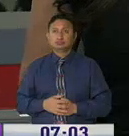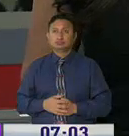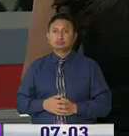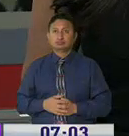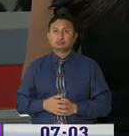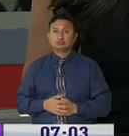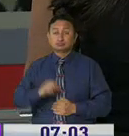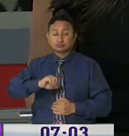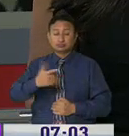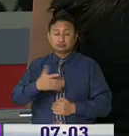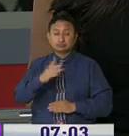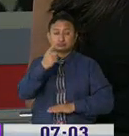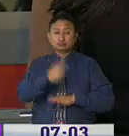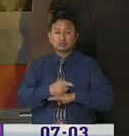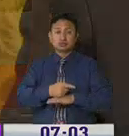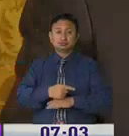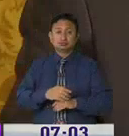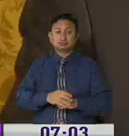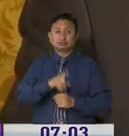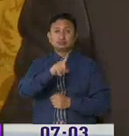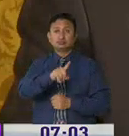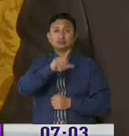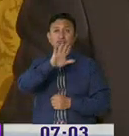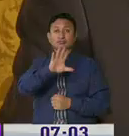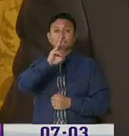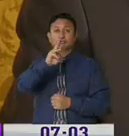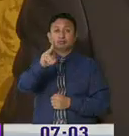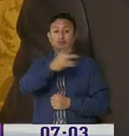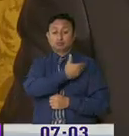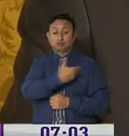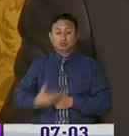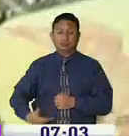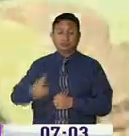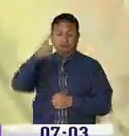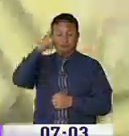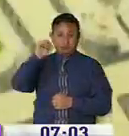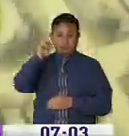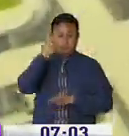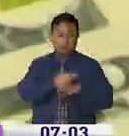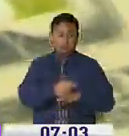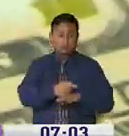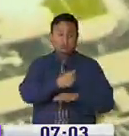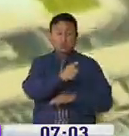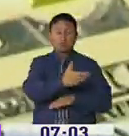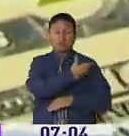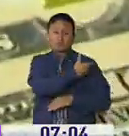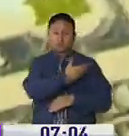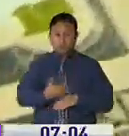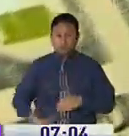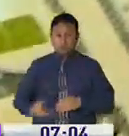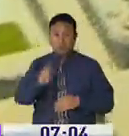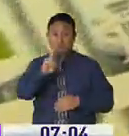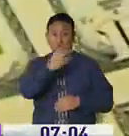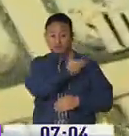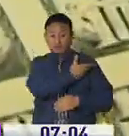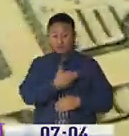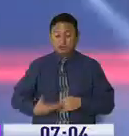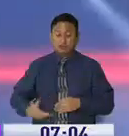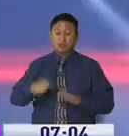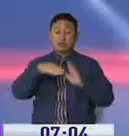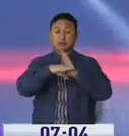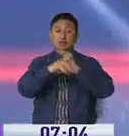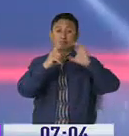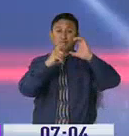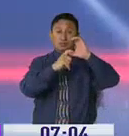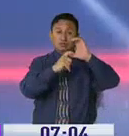ejecutivo 156, el presidente Guillermo Lasso dispuso que el presidente y vicepresidente ejecutivos del Banco del Pacífico ganen la